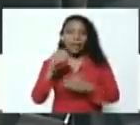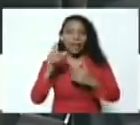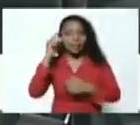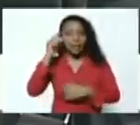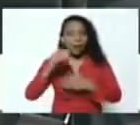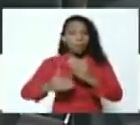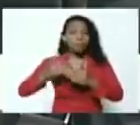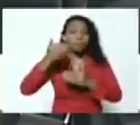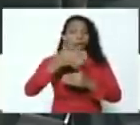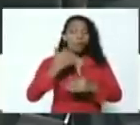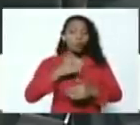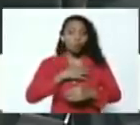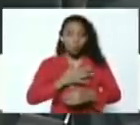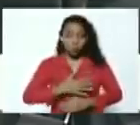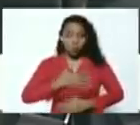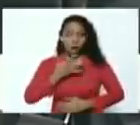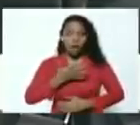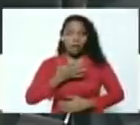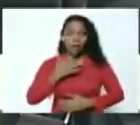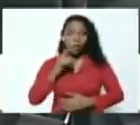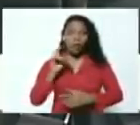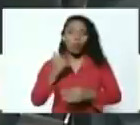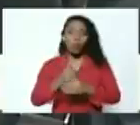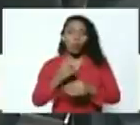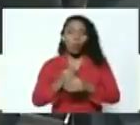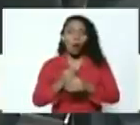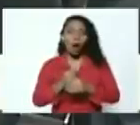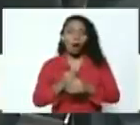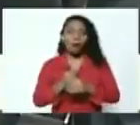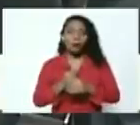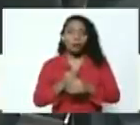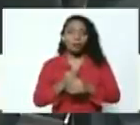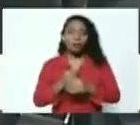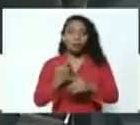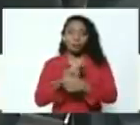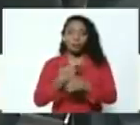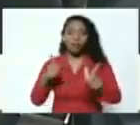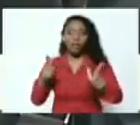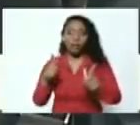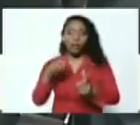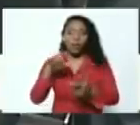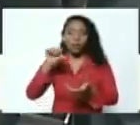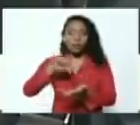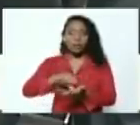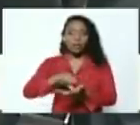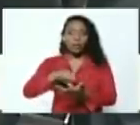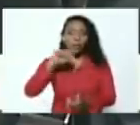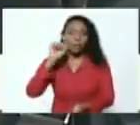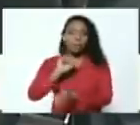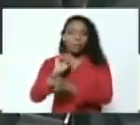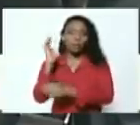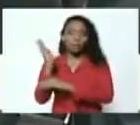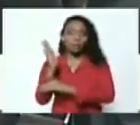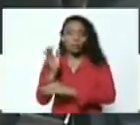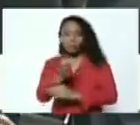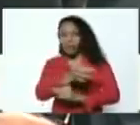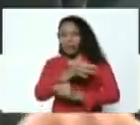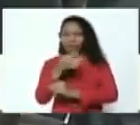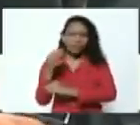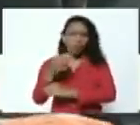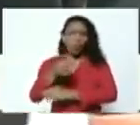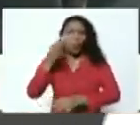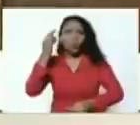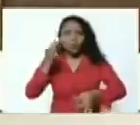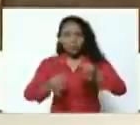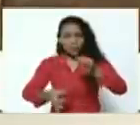nosotros podamos tener desocupados todos los centros de reclusión preventiva. Correcto, justicia,